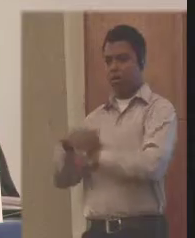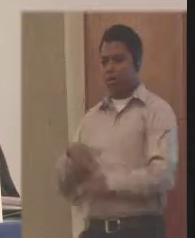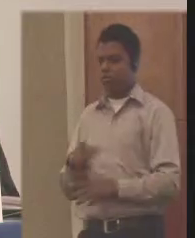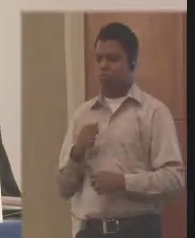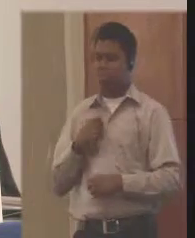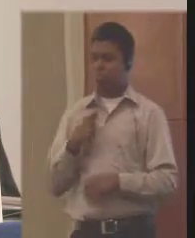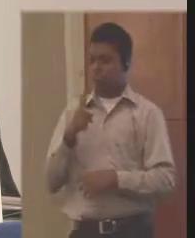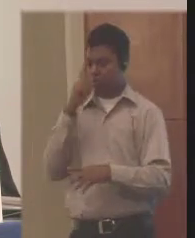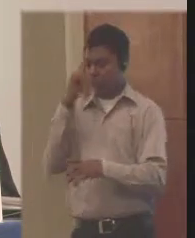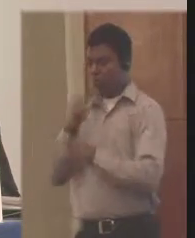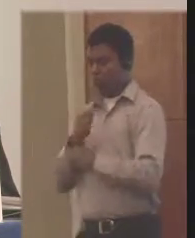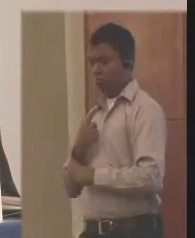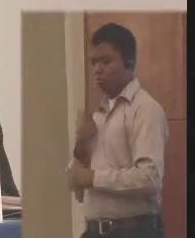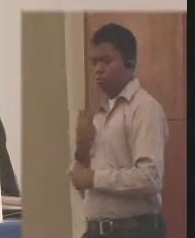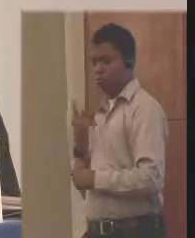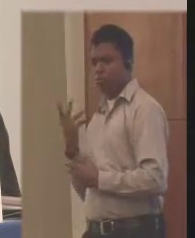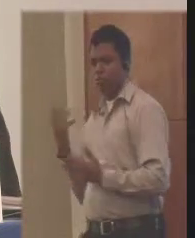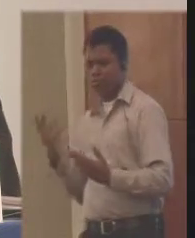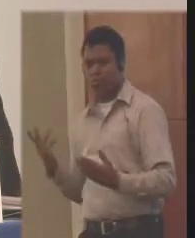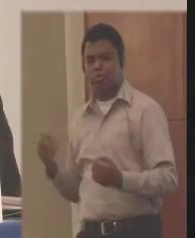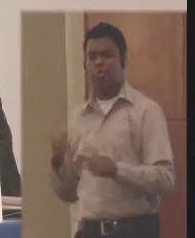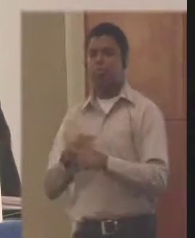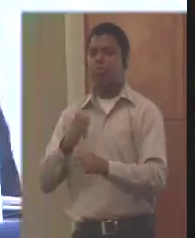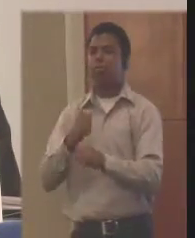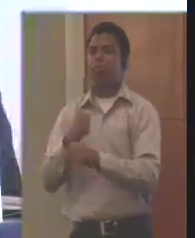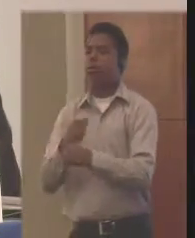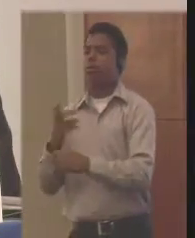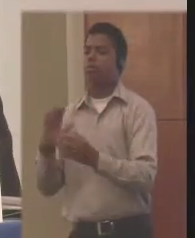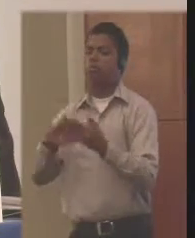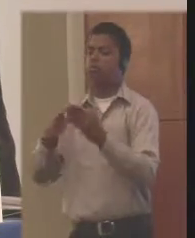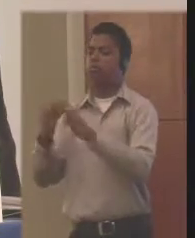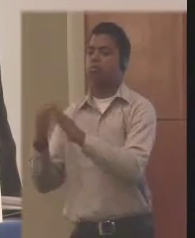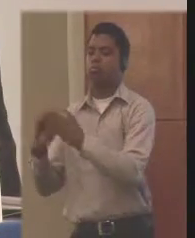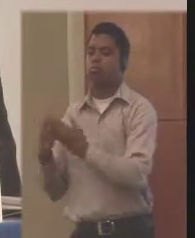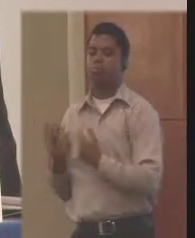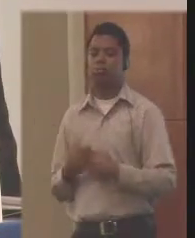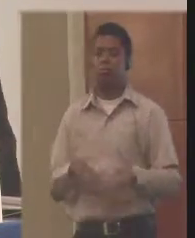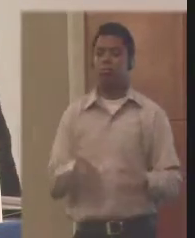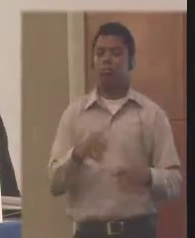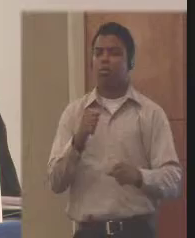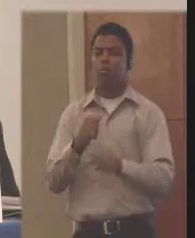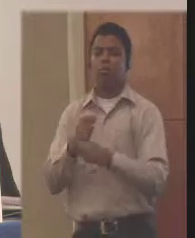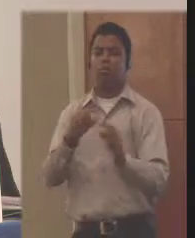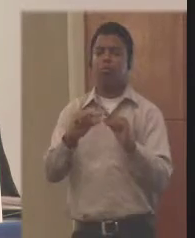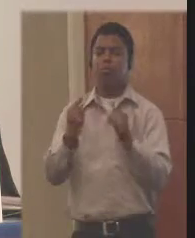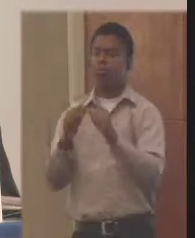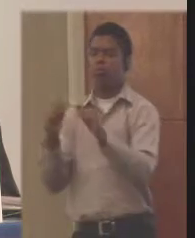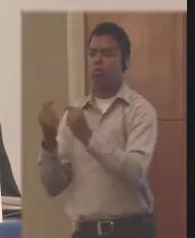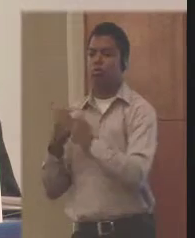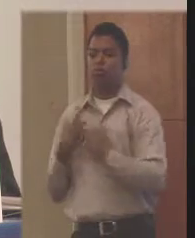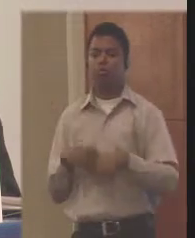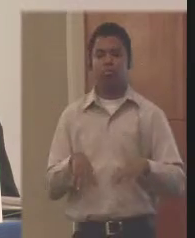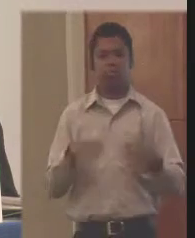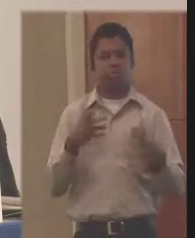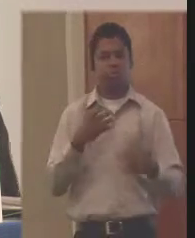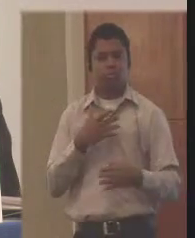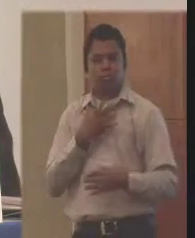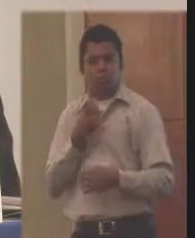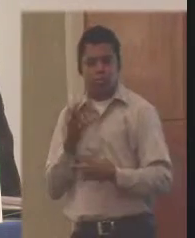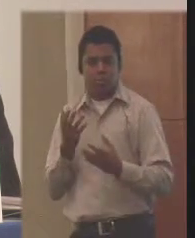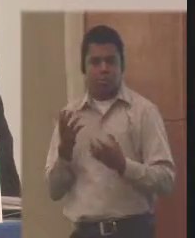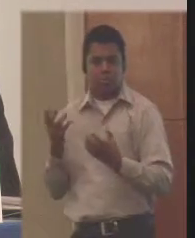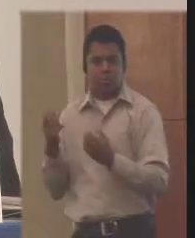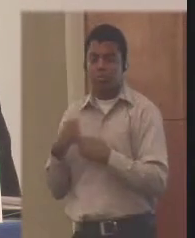dentro de una comunidad, dentro de unos diferentes grupos de interés, y esos stakeholders o grupos de interés que